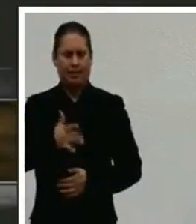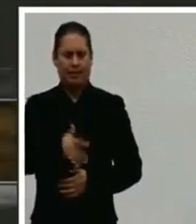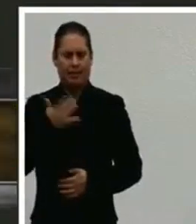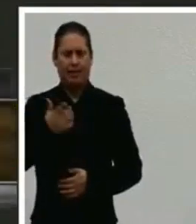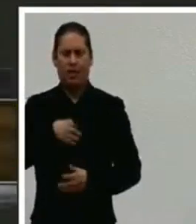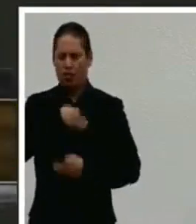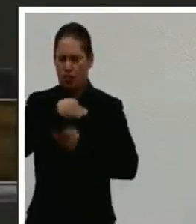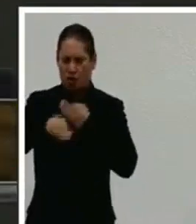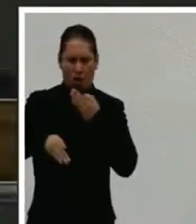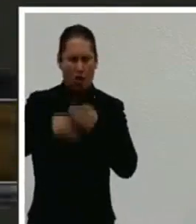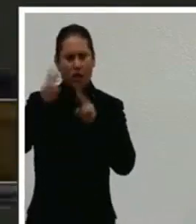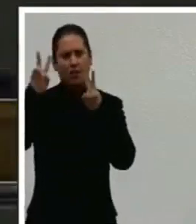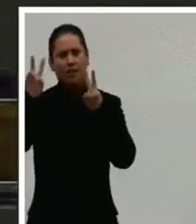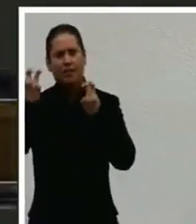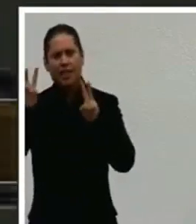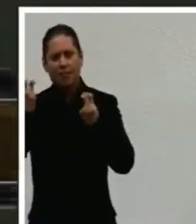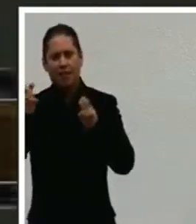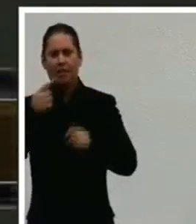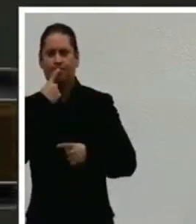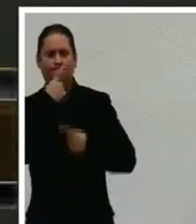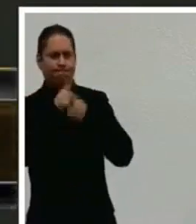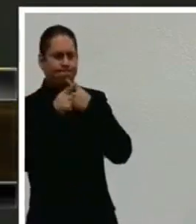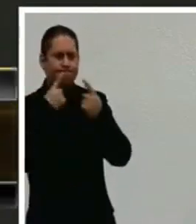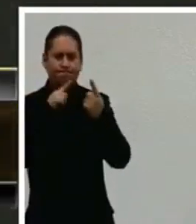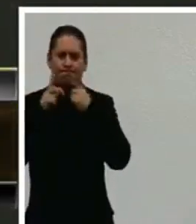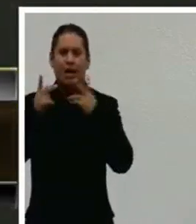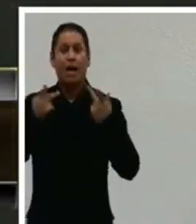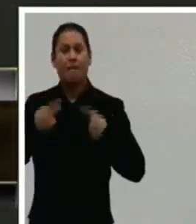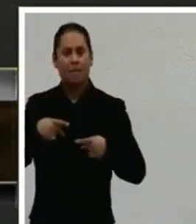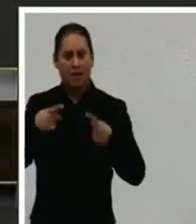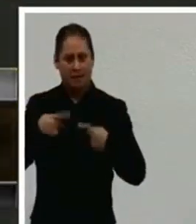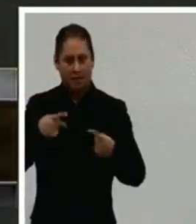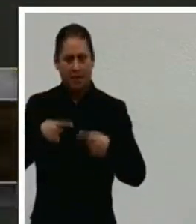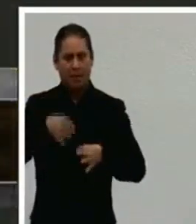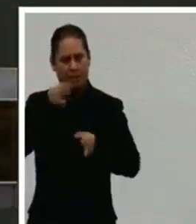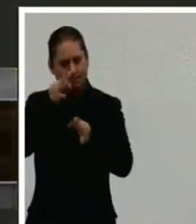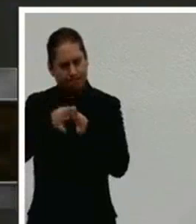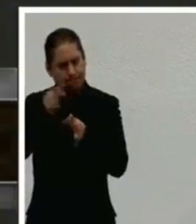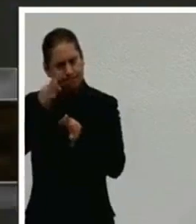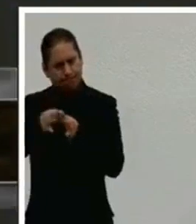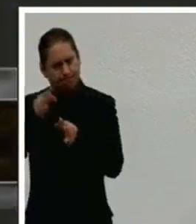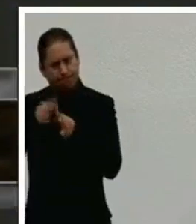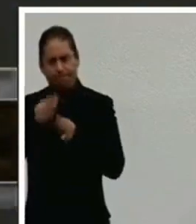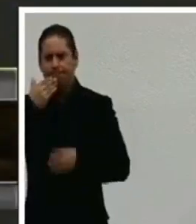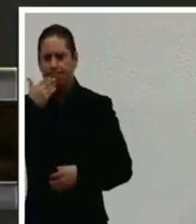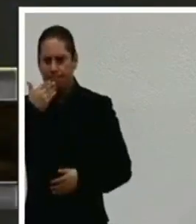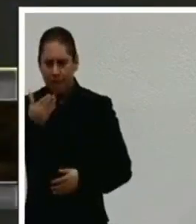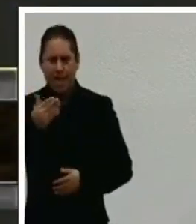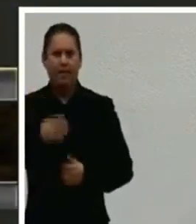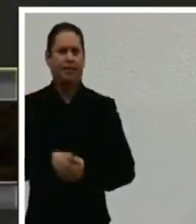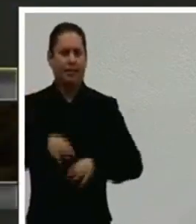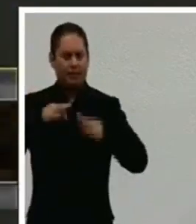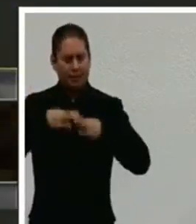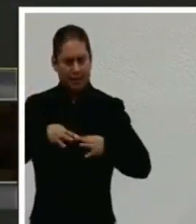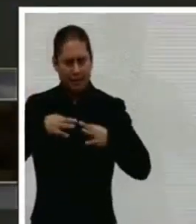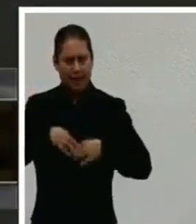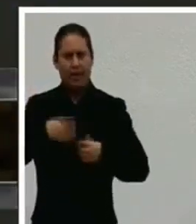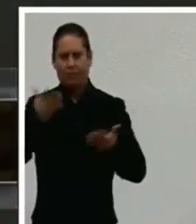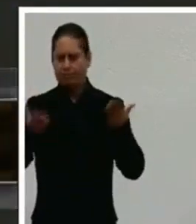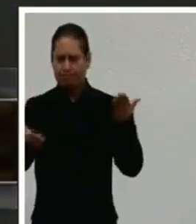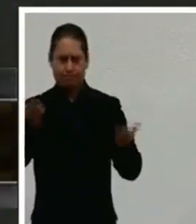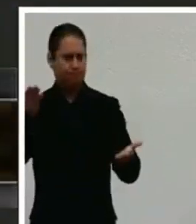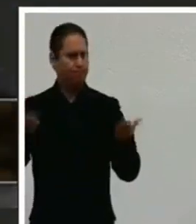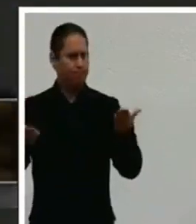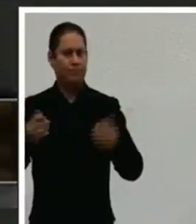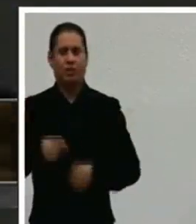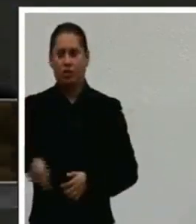los aspectos que la sociedad demanda y debemos de conducirnos con absoluta apertura, tolerancia y ser imparciales.